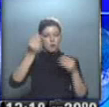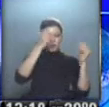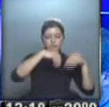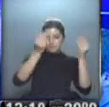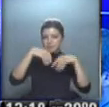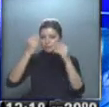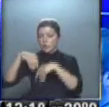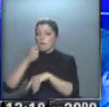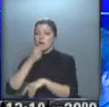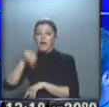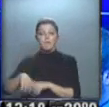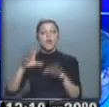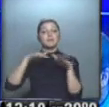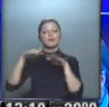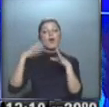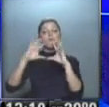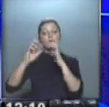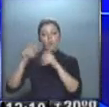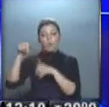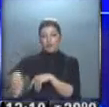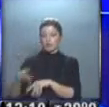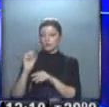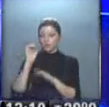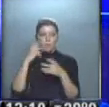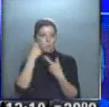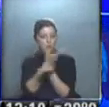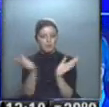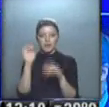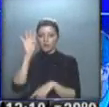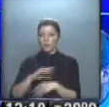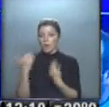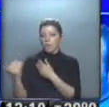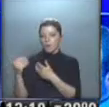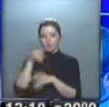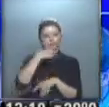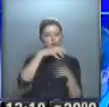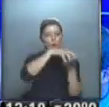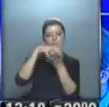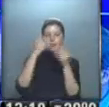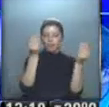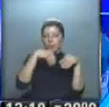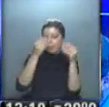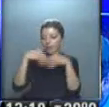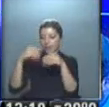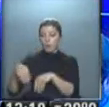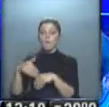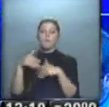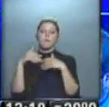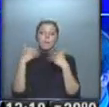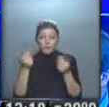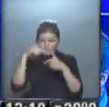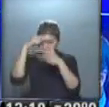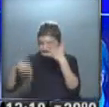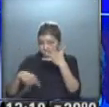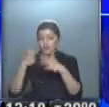el monopolio del mismo para comprarlos y en muchos casos silenciarlos. Se habla del Grupo Clarín por esto, porque es el que más excede y además también porque es el